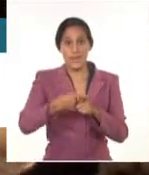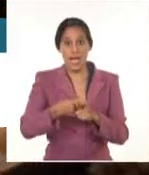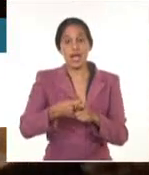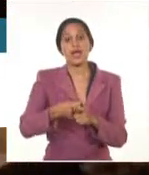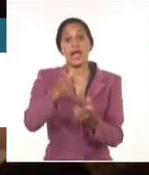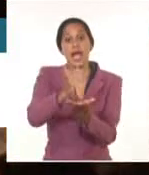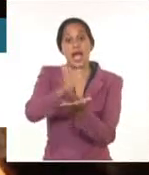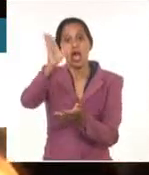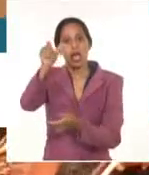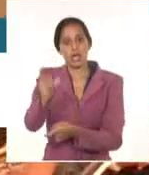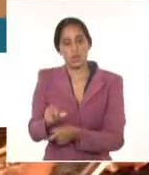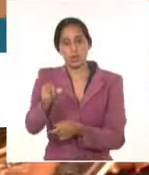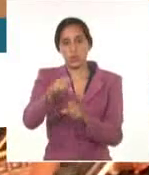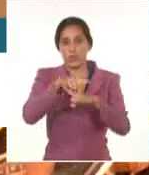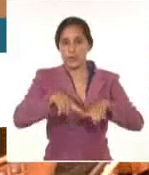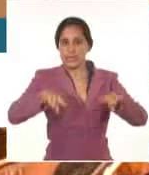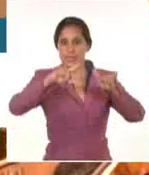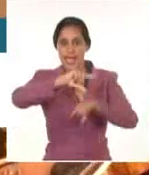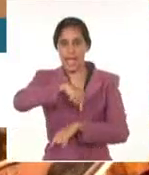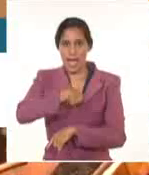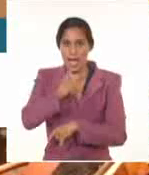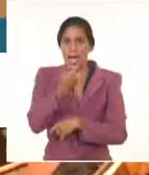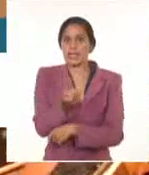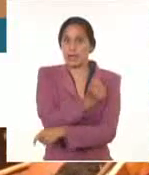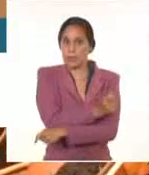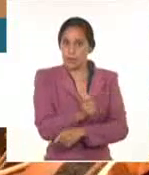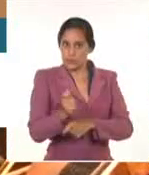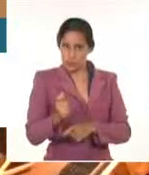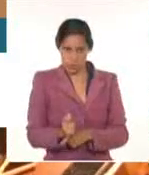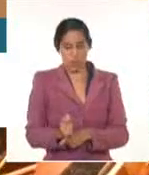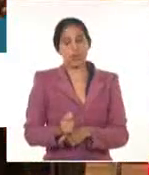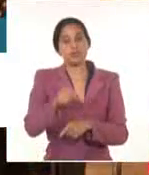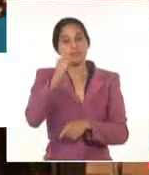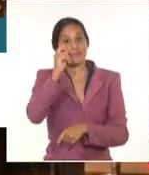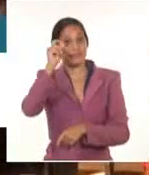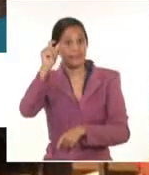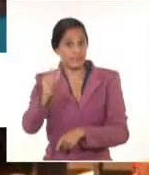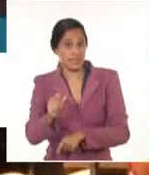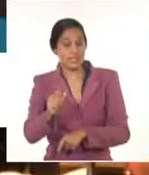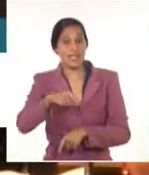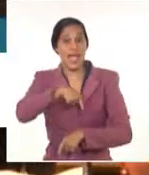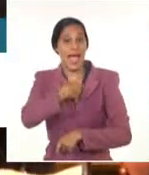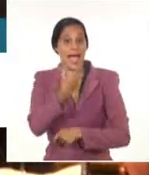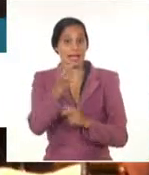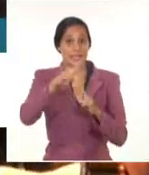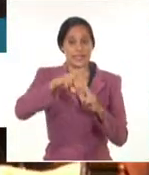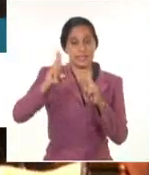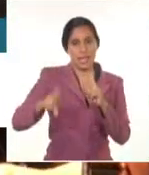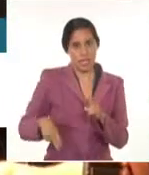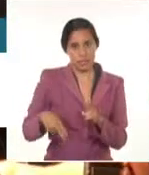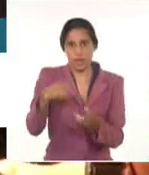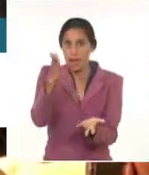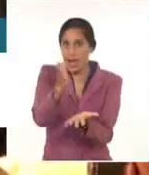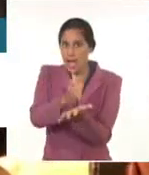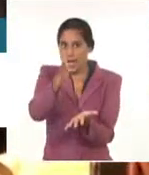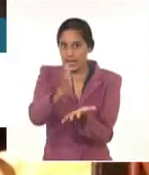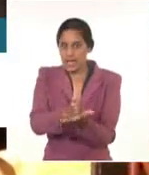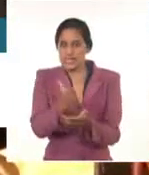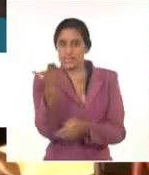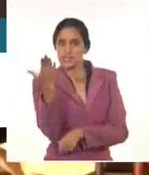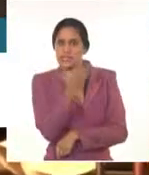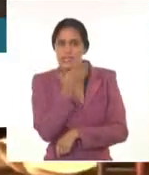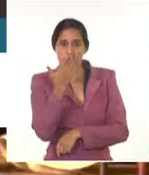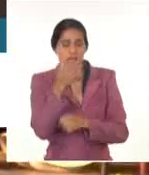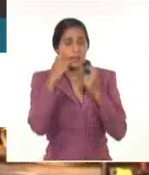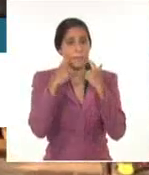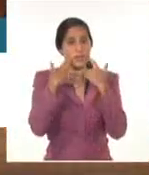Artes, donde se desempeña como decano de la Facultad de Arte Teatral. La clase impartida por Cuco fue un ejercicio inteligente